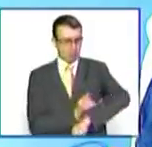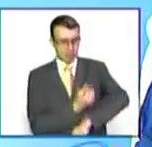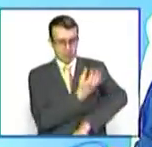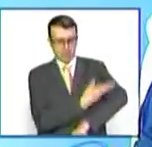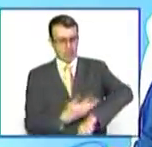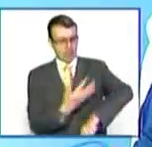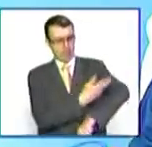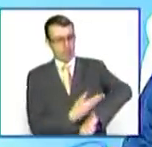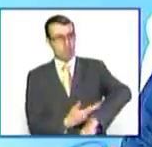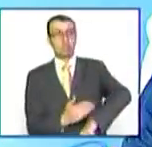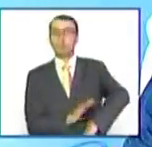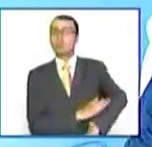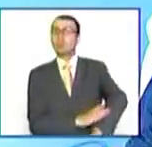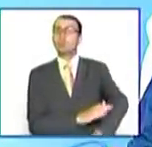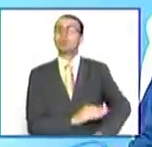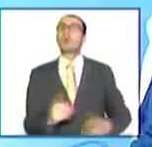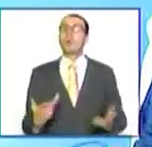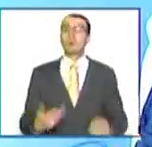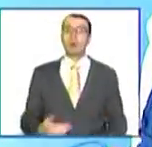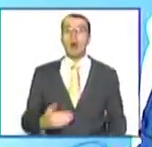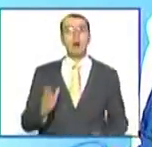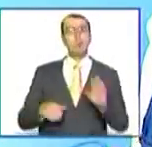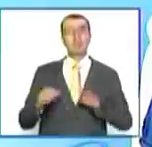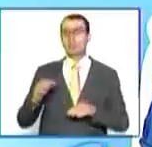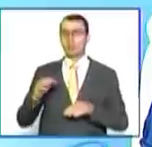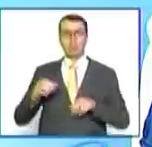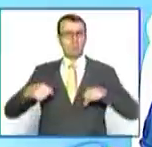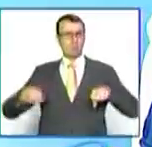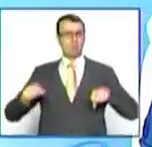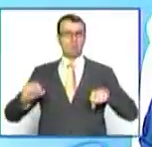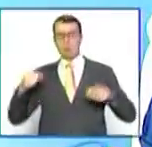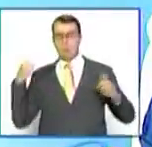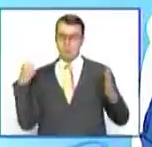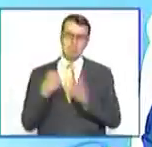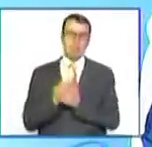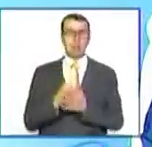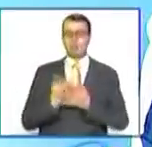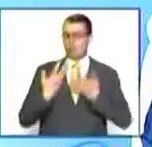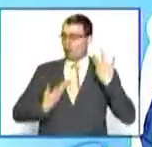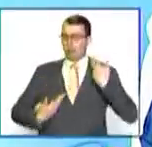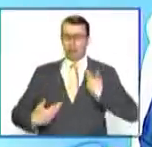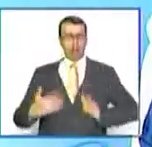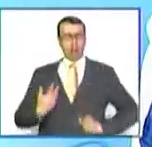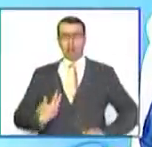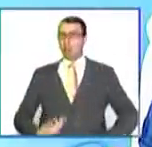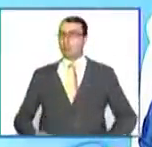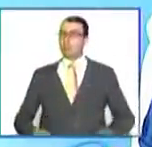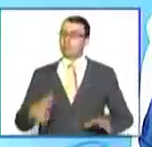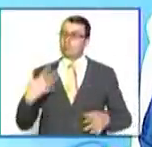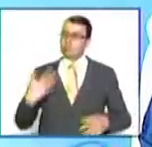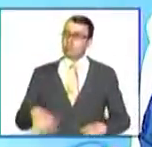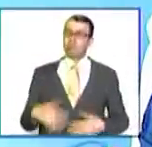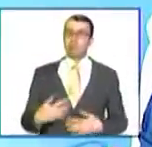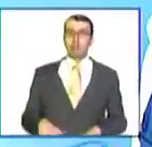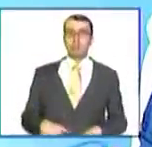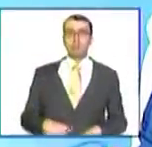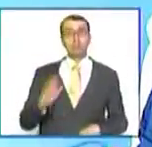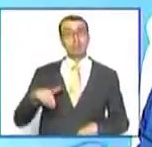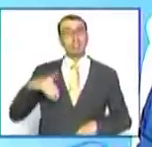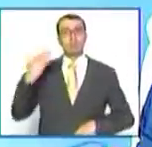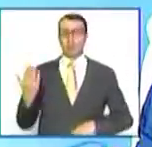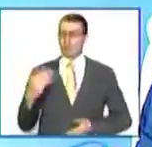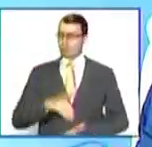se perdió? Es uno de esos accidentados en moto que uno dice, no, increíble. Y el cuerpo repara. O que a Julano le dieron